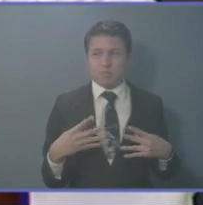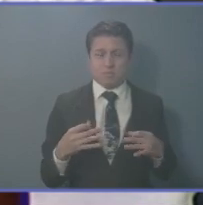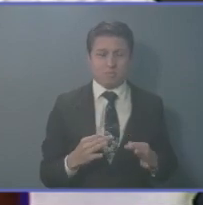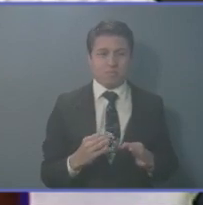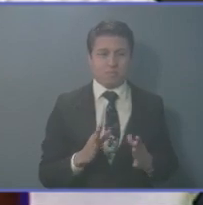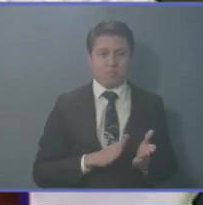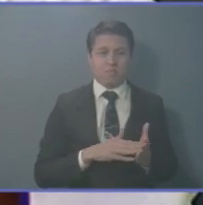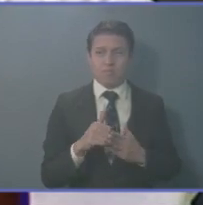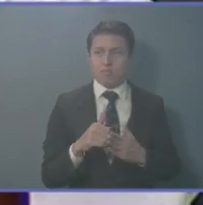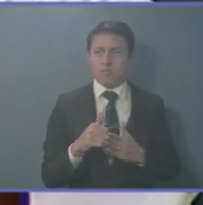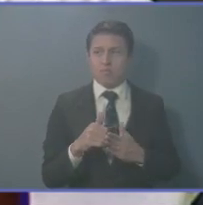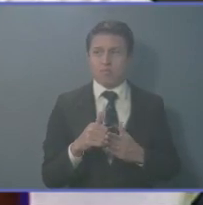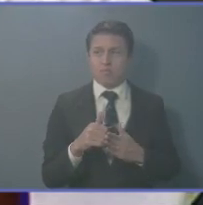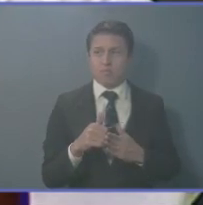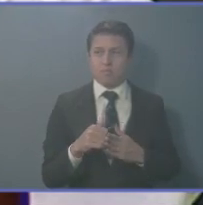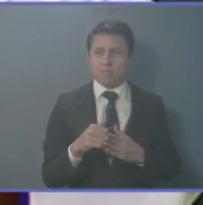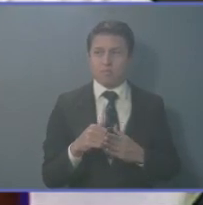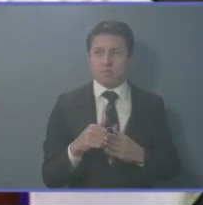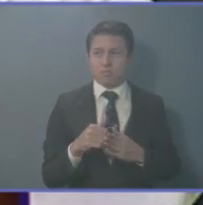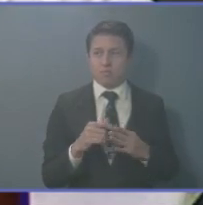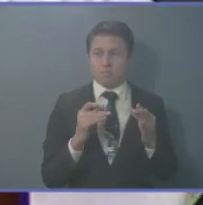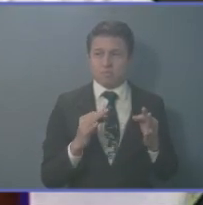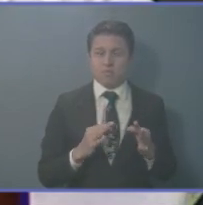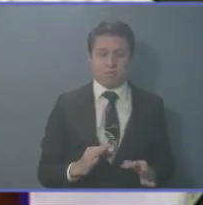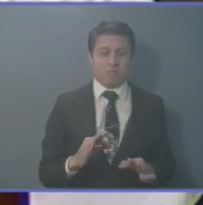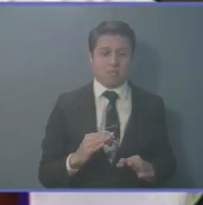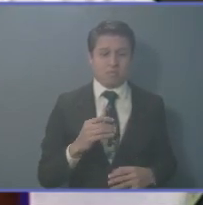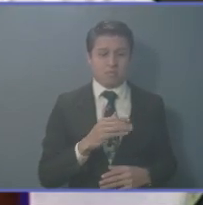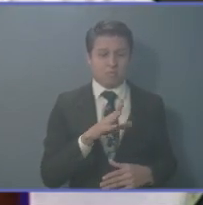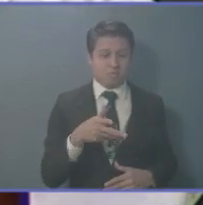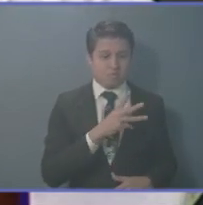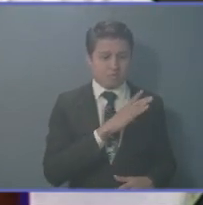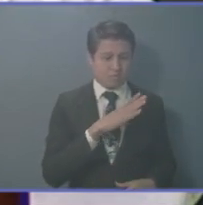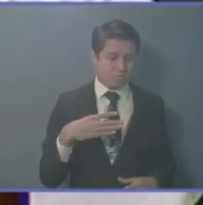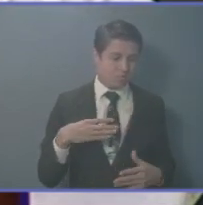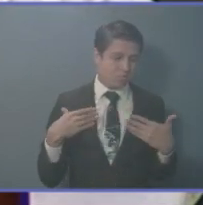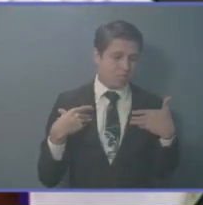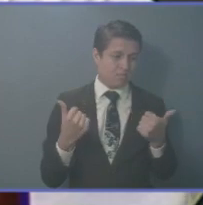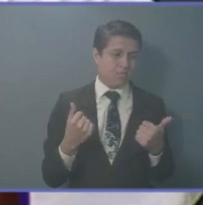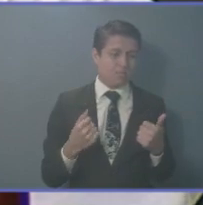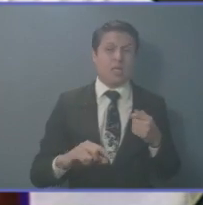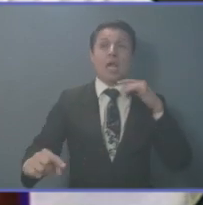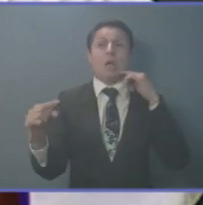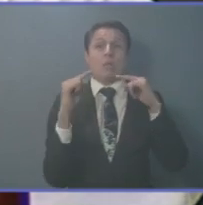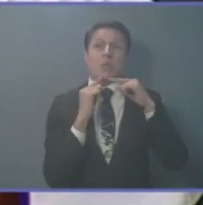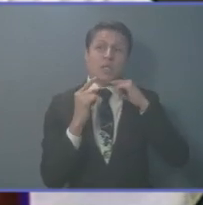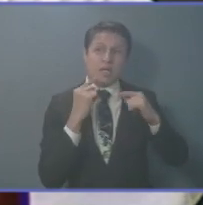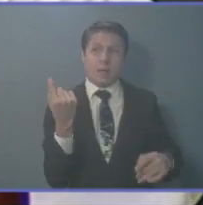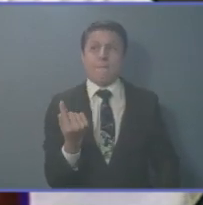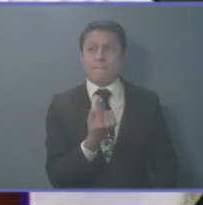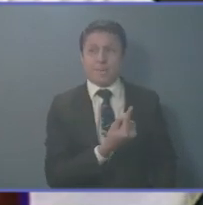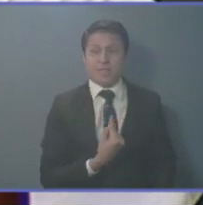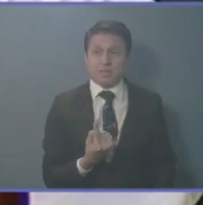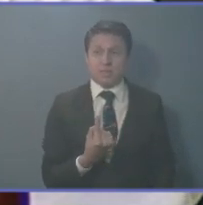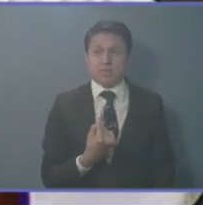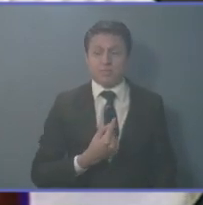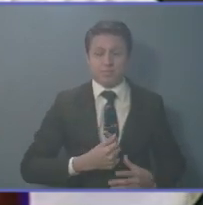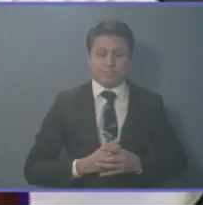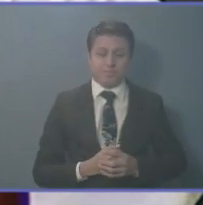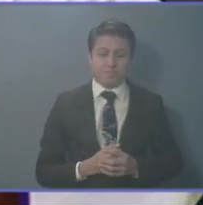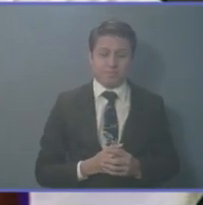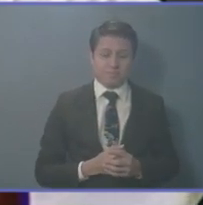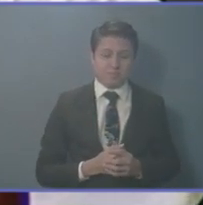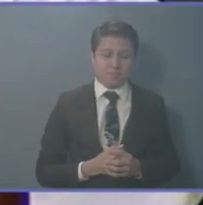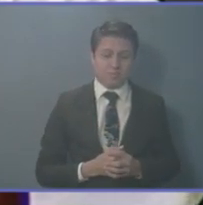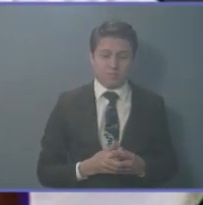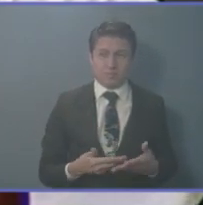circulando, cumpliendo los protocolos sanitarios que protejan la salud de los agentes de la autoridad y la persona que se trate.